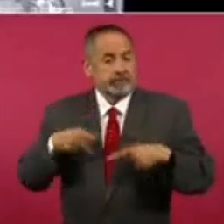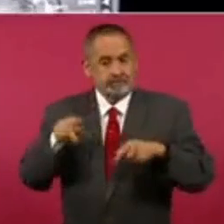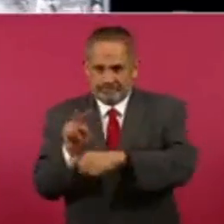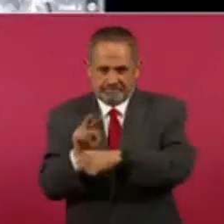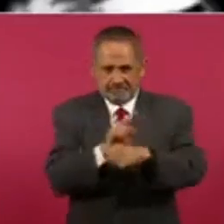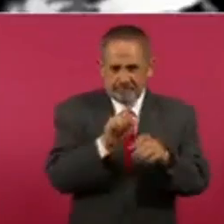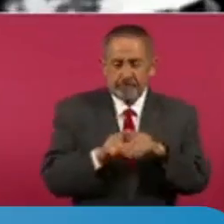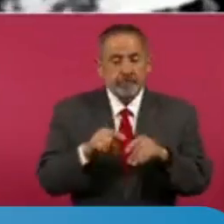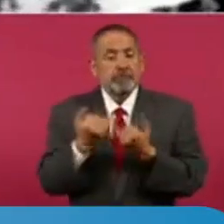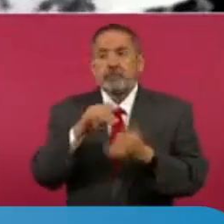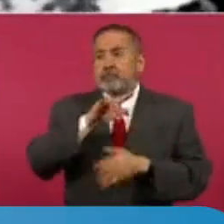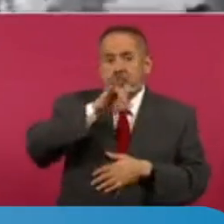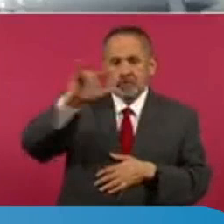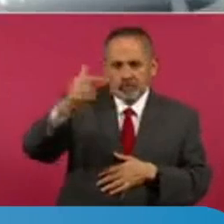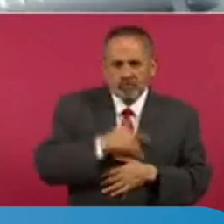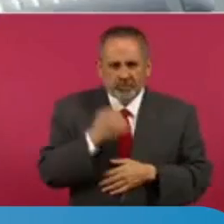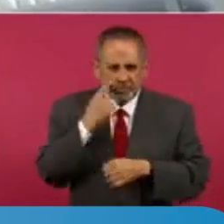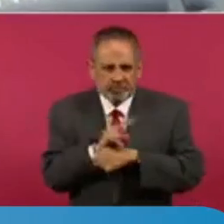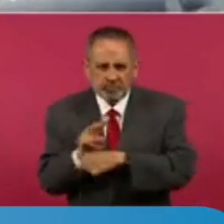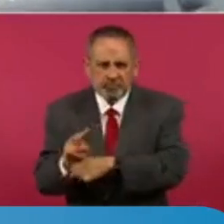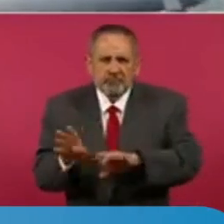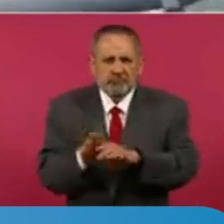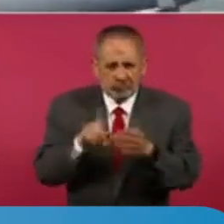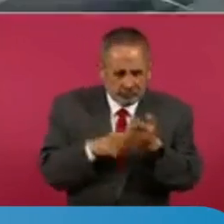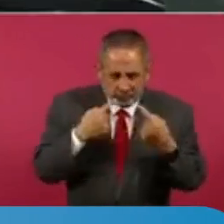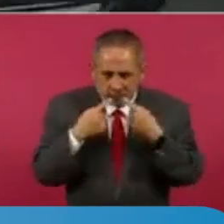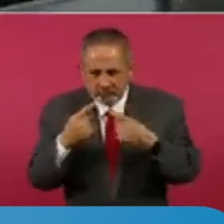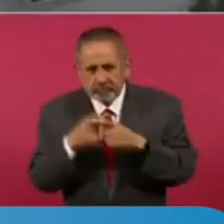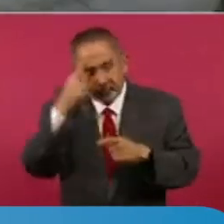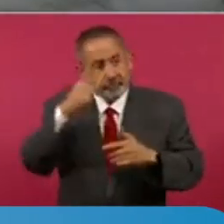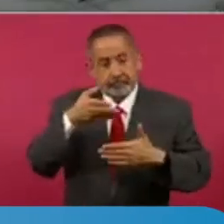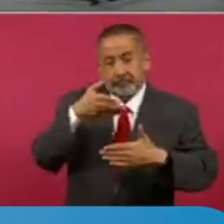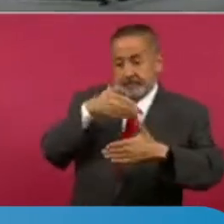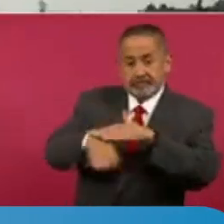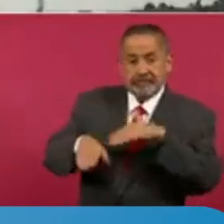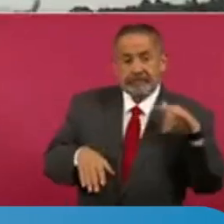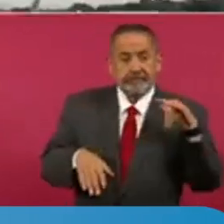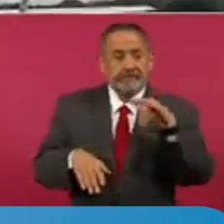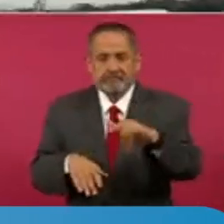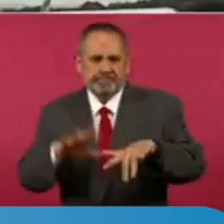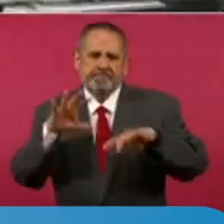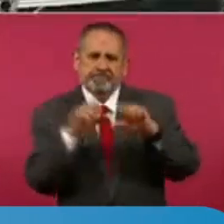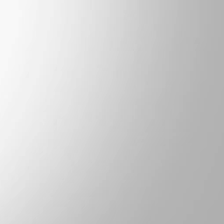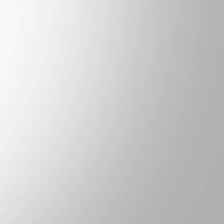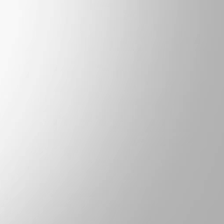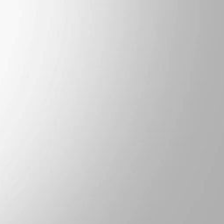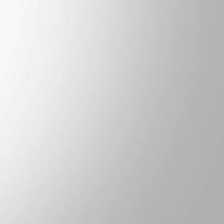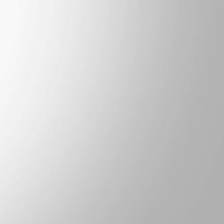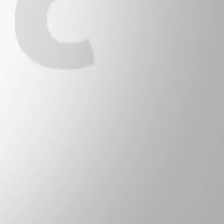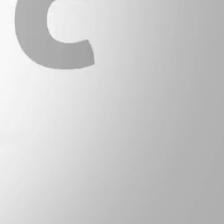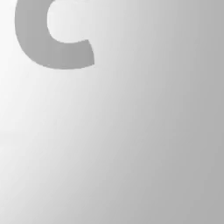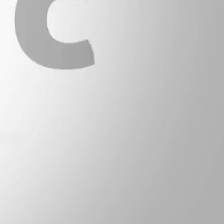del espacio aéreo, el sistema de vigilancia e intercepción aérea impide el ingreso de aeronaves ilícitas que en la generalidad transportan droga.